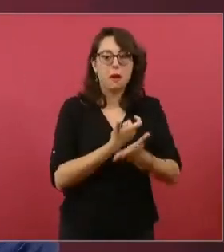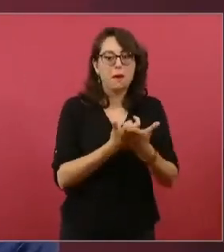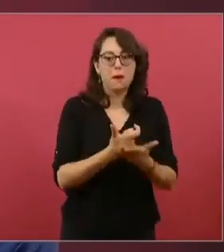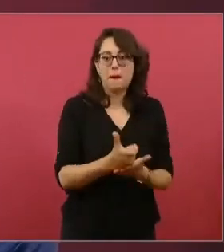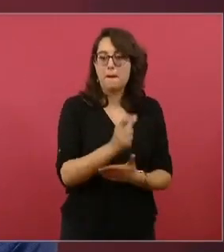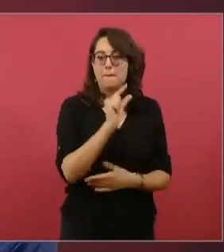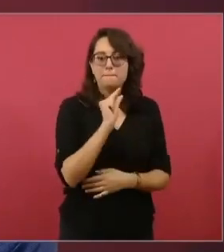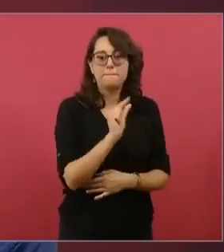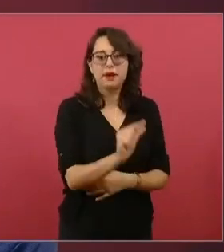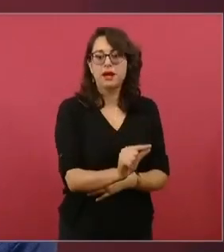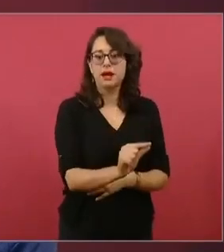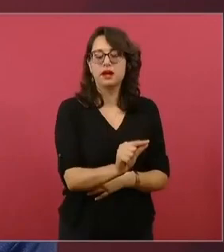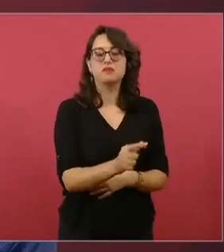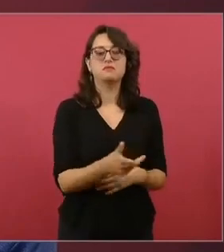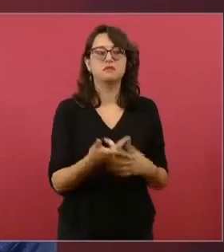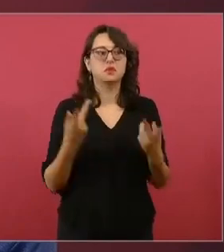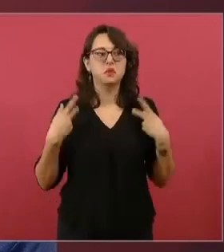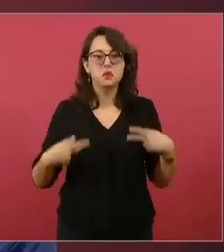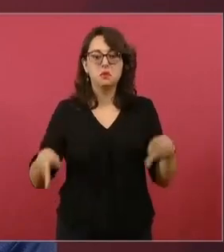a